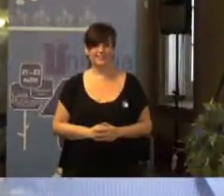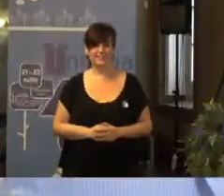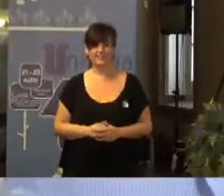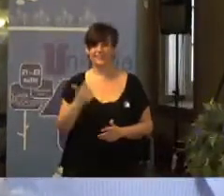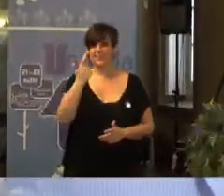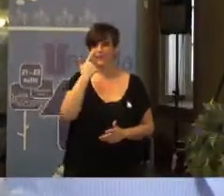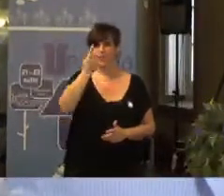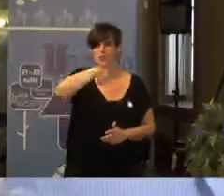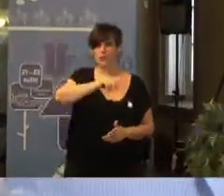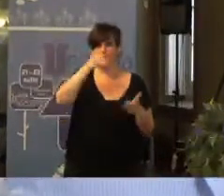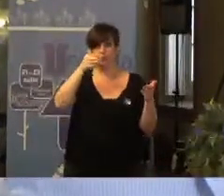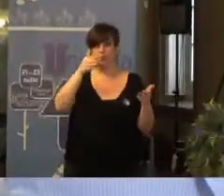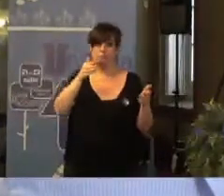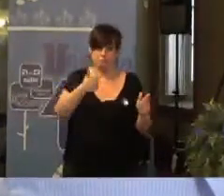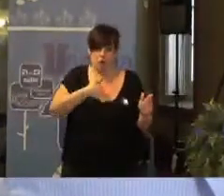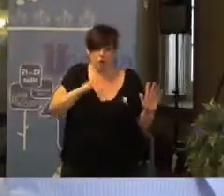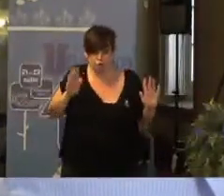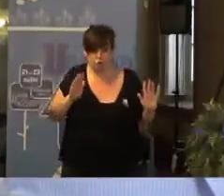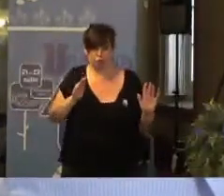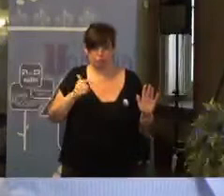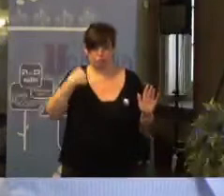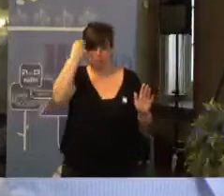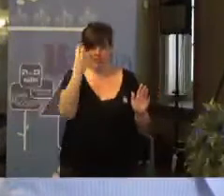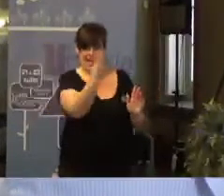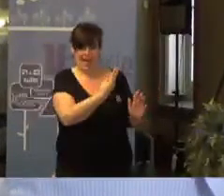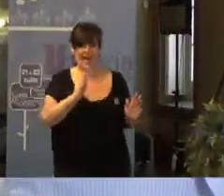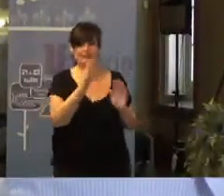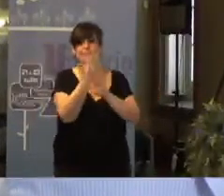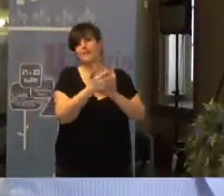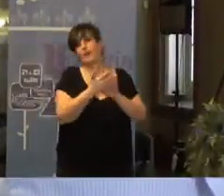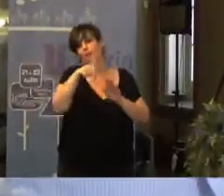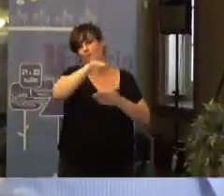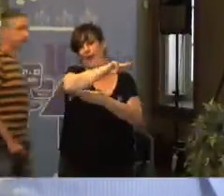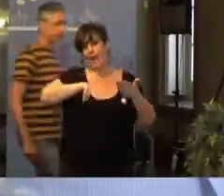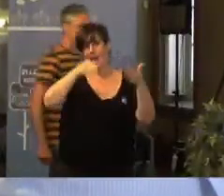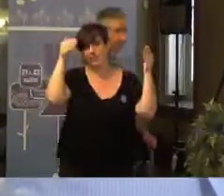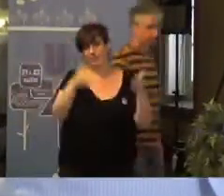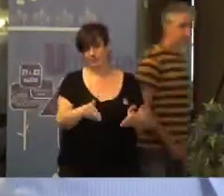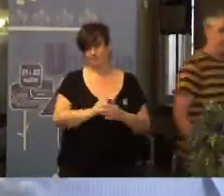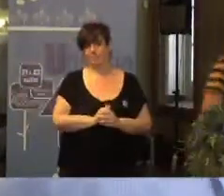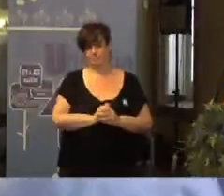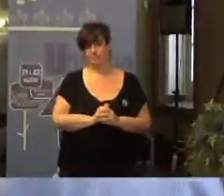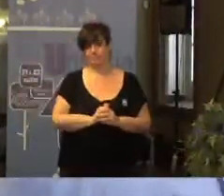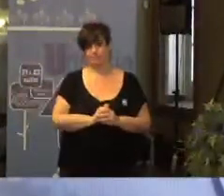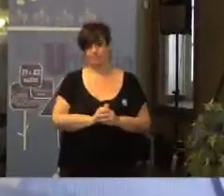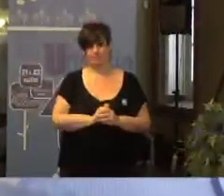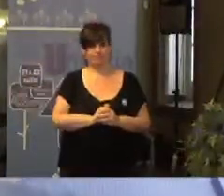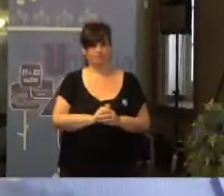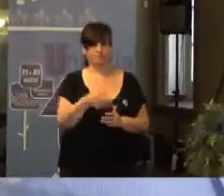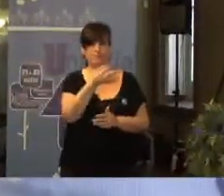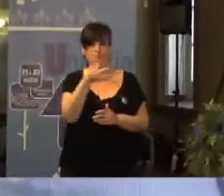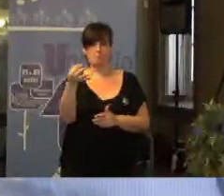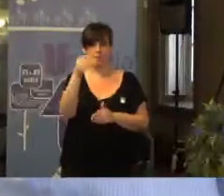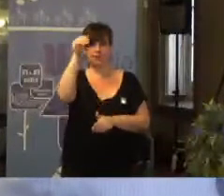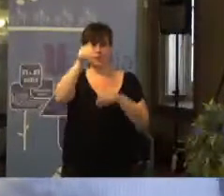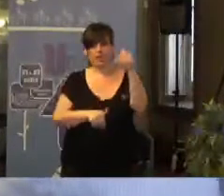estábamos centrándonos, eu polo menos, e creo que as tres, en falar de Galicia e cara ao que podían ser as eleccións autonómicas,